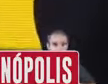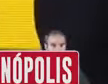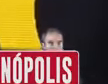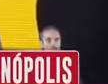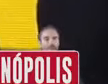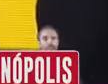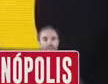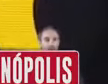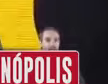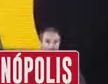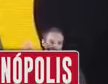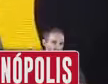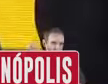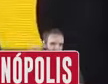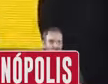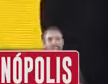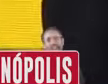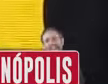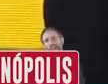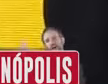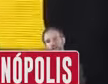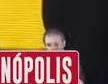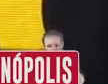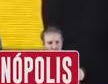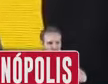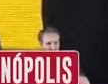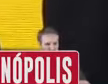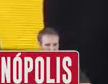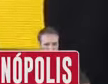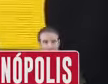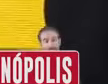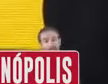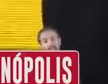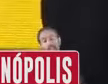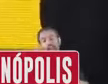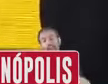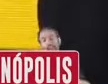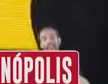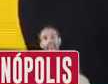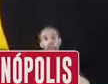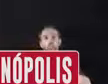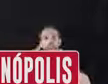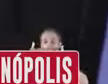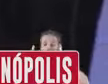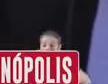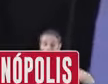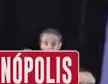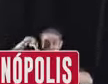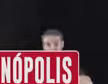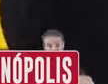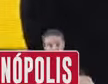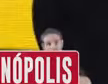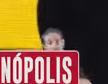habíamos creado cuando asumí como presidente el ministerio de ciencia y tecnología que después inauguramos sucede en las antiguas bodegas